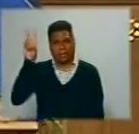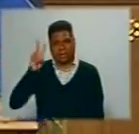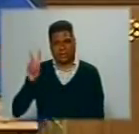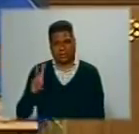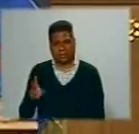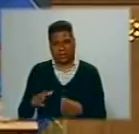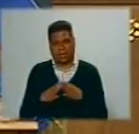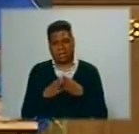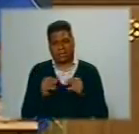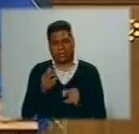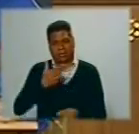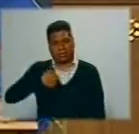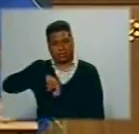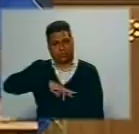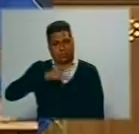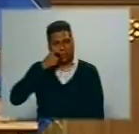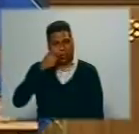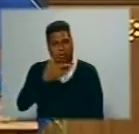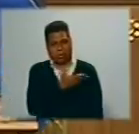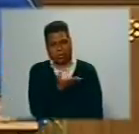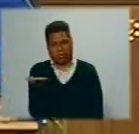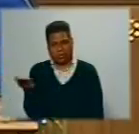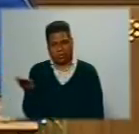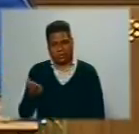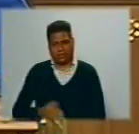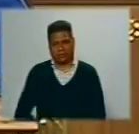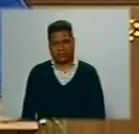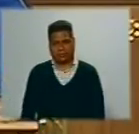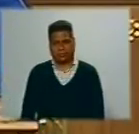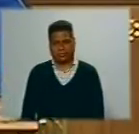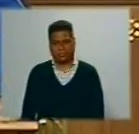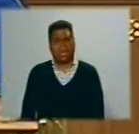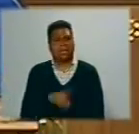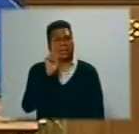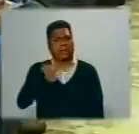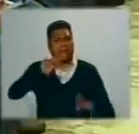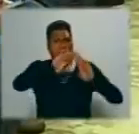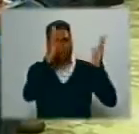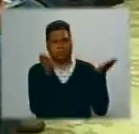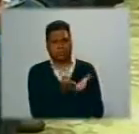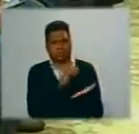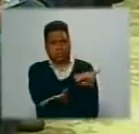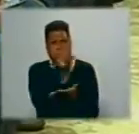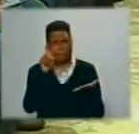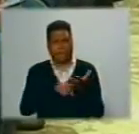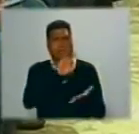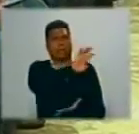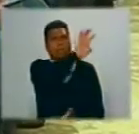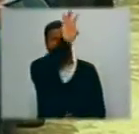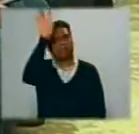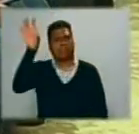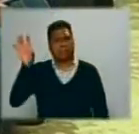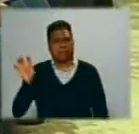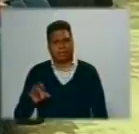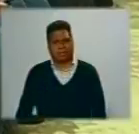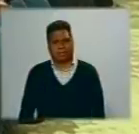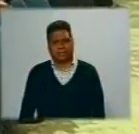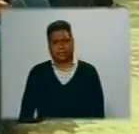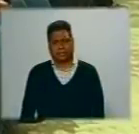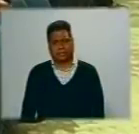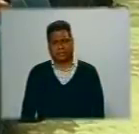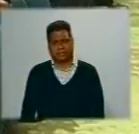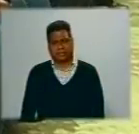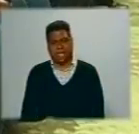nuestro pueblo y más allá de nuestras fronteras, al mundo entero. Sabemos que esta